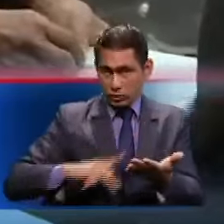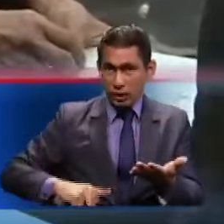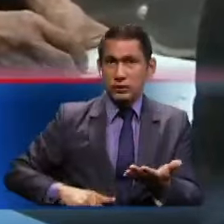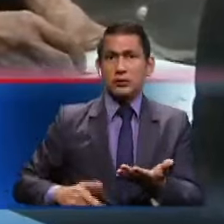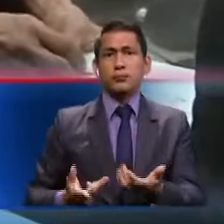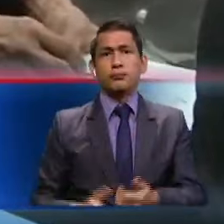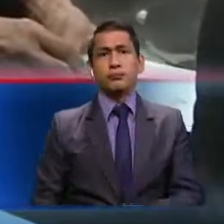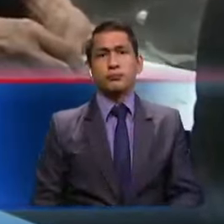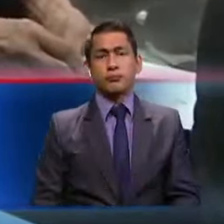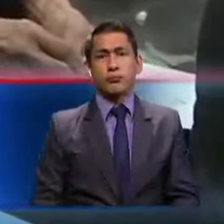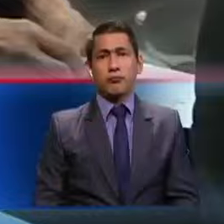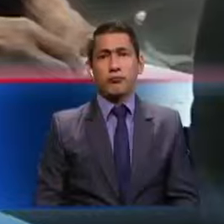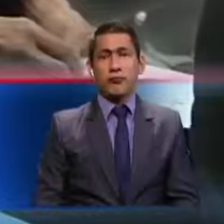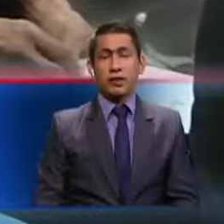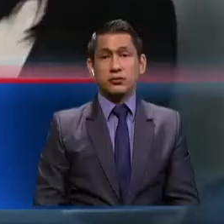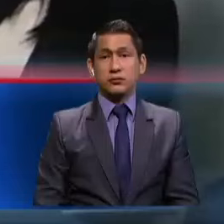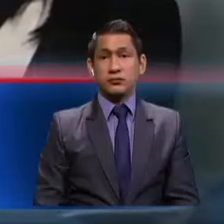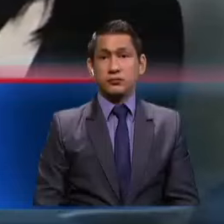modifica, pues es de